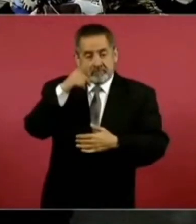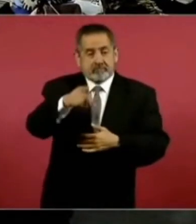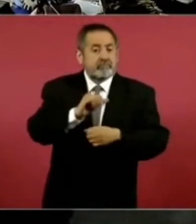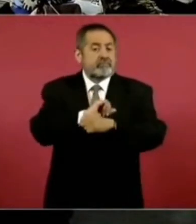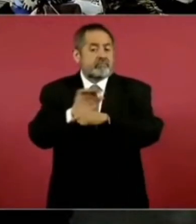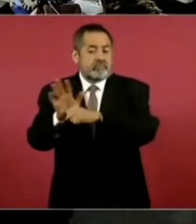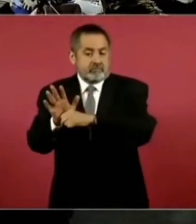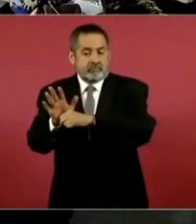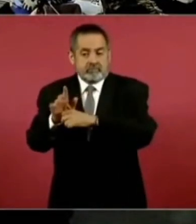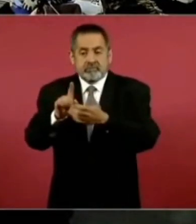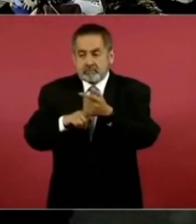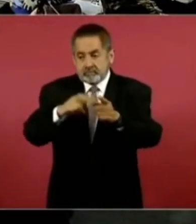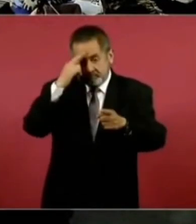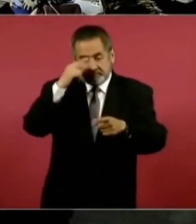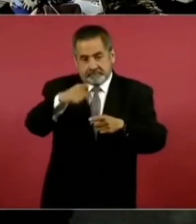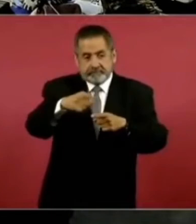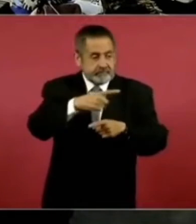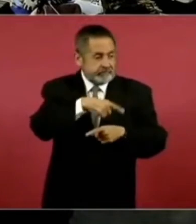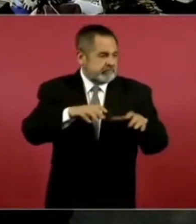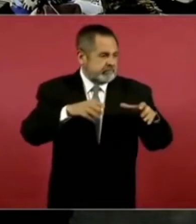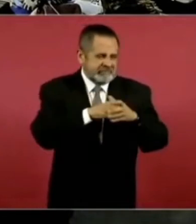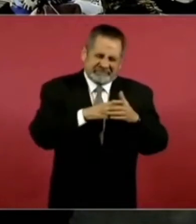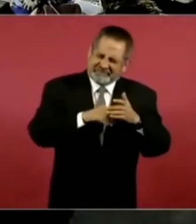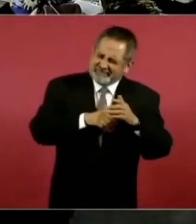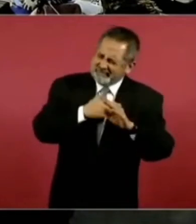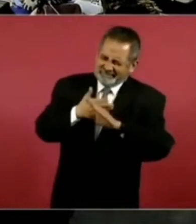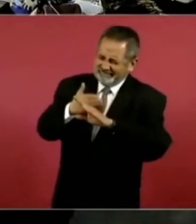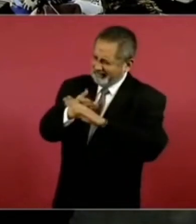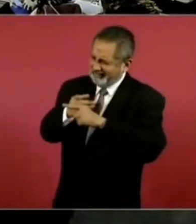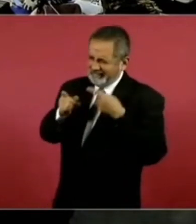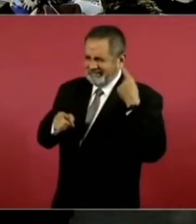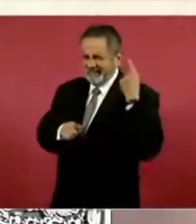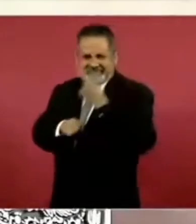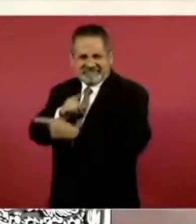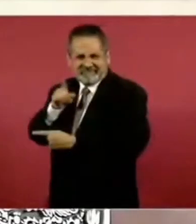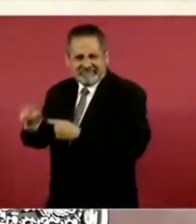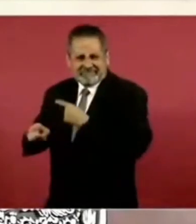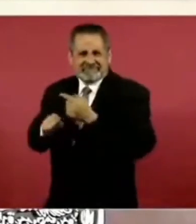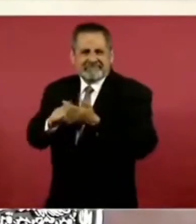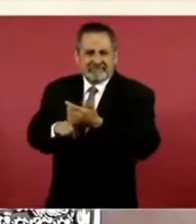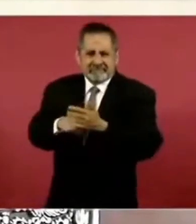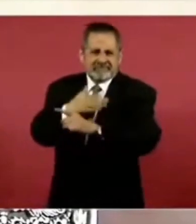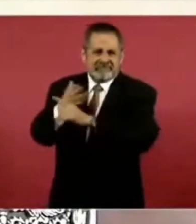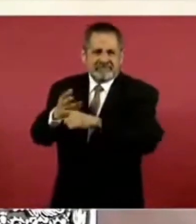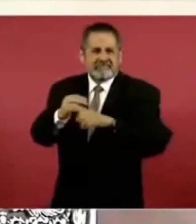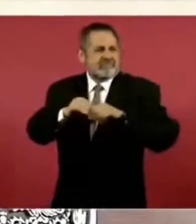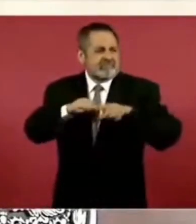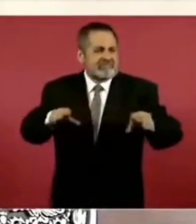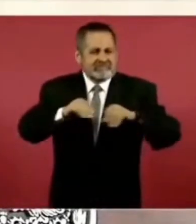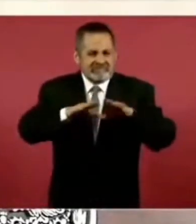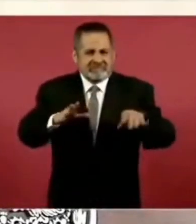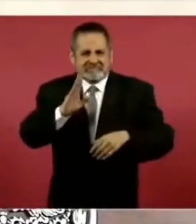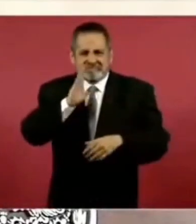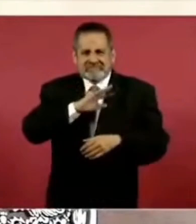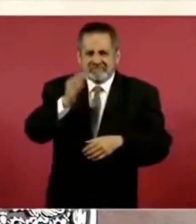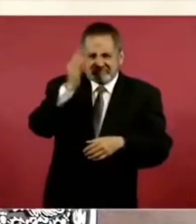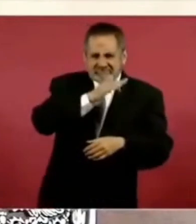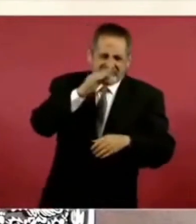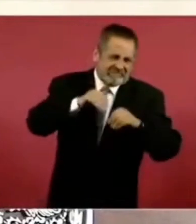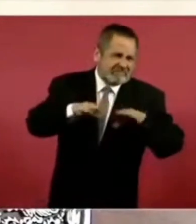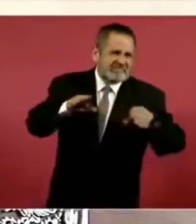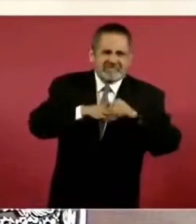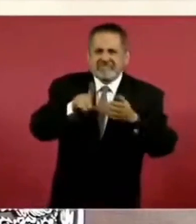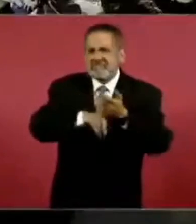pandemia, cómo se convirtieron en el factor decisivo para la desinformación general en